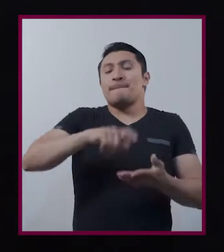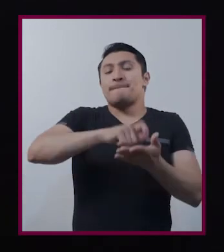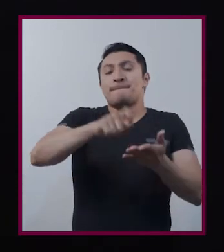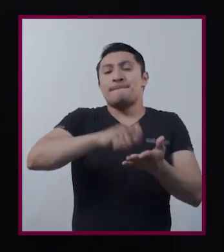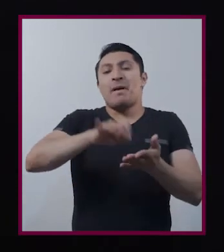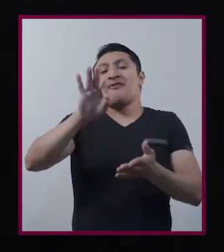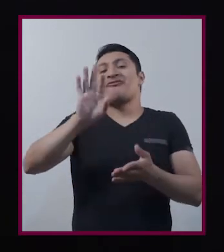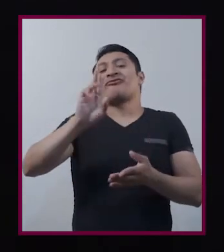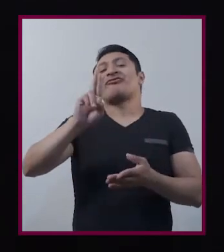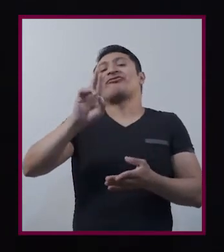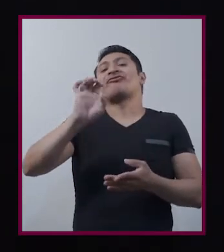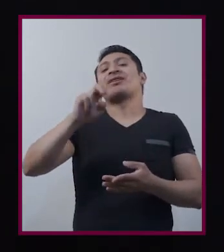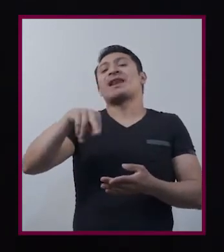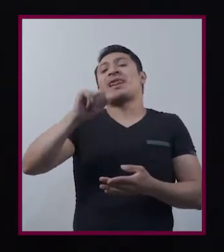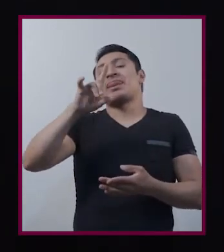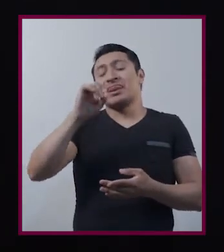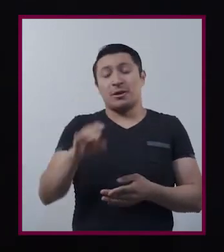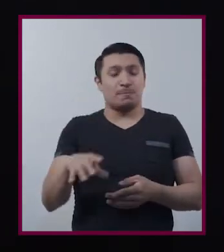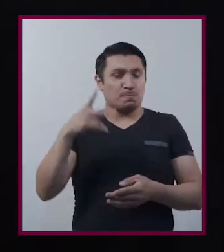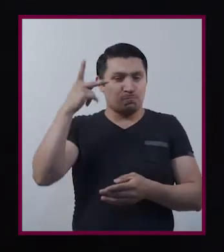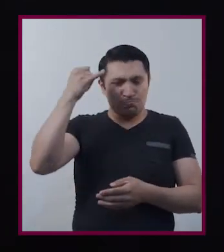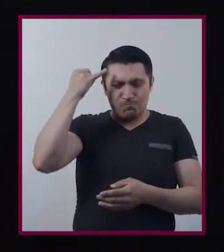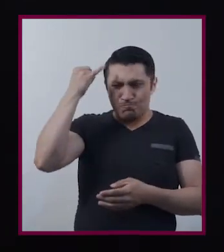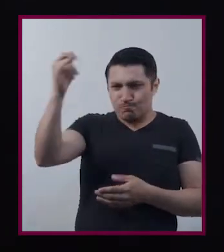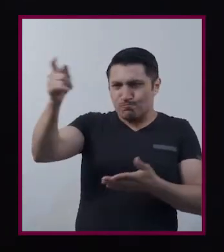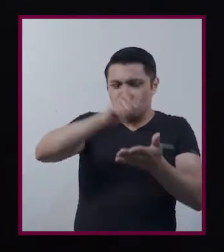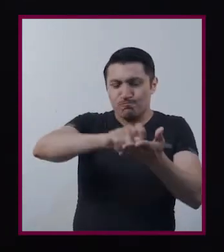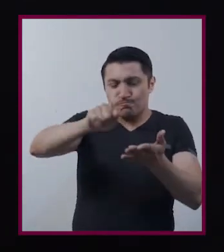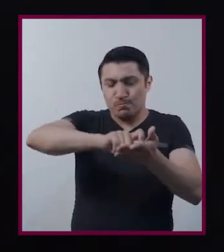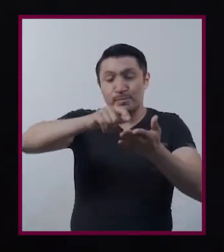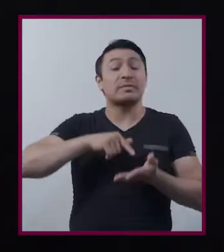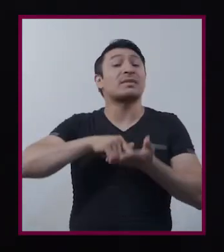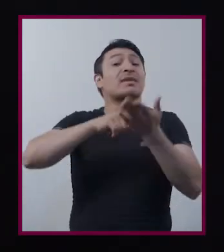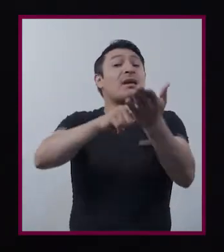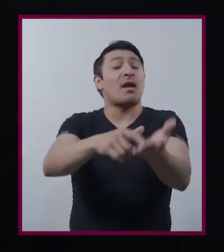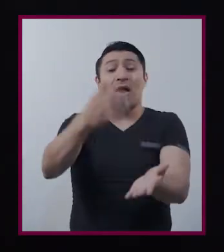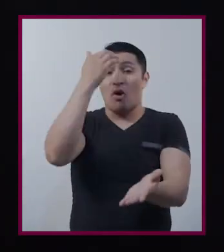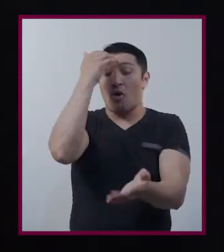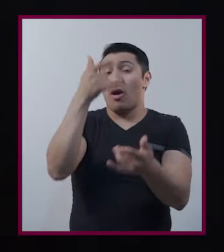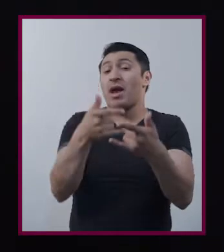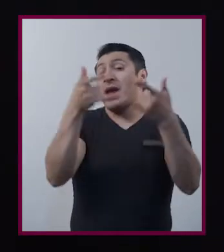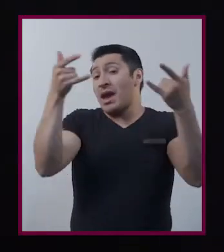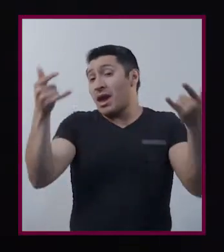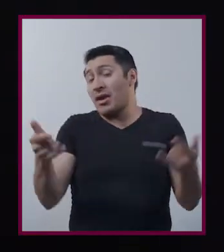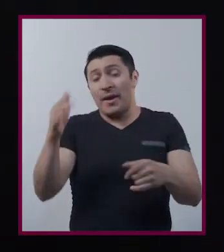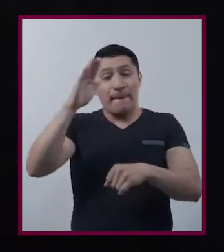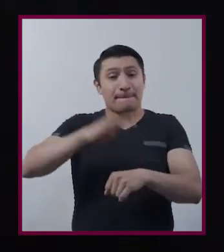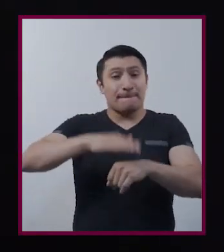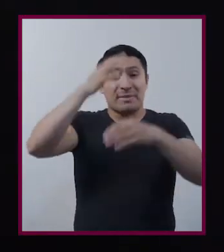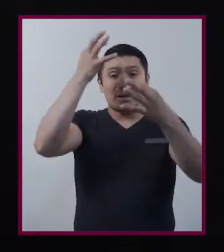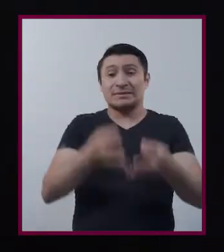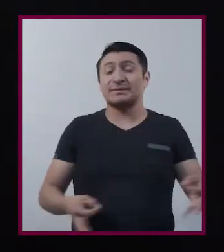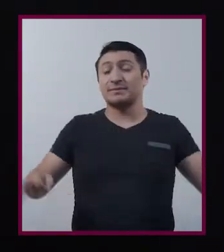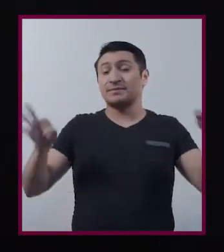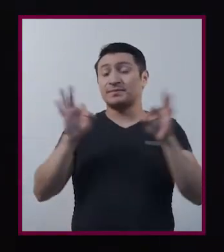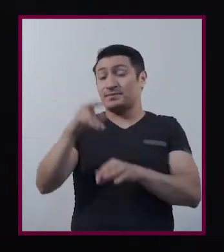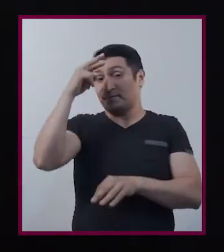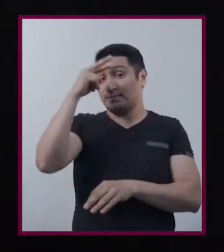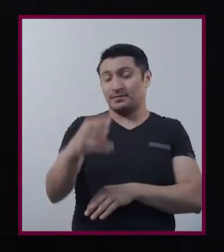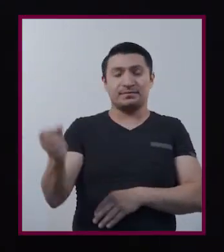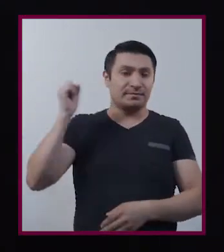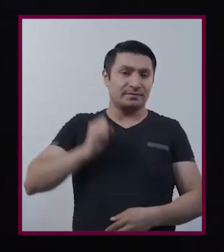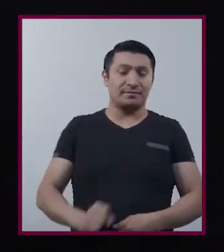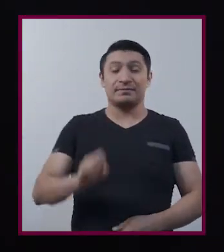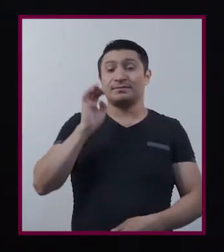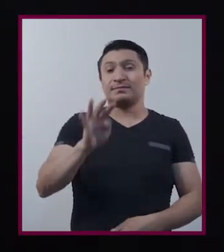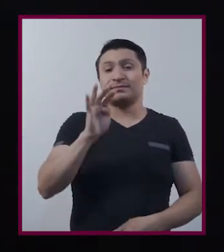autor, Fernando del Paso, por medio de su acertada y audaz narrativa, nos lleva a conocer algunos de los hechos históricos más